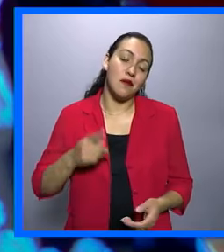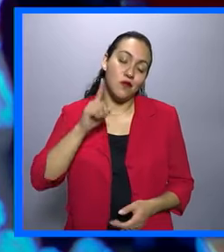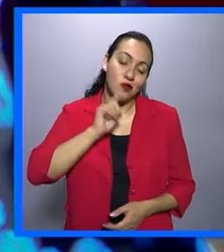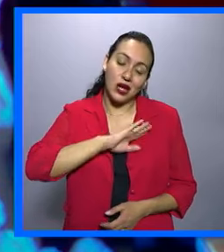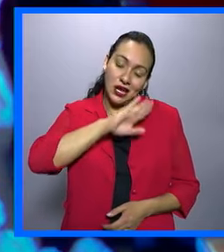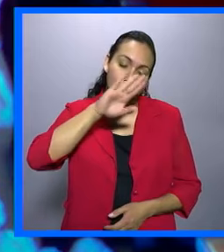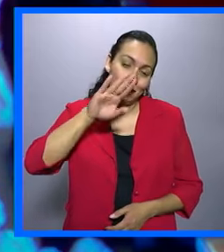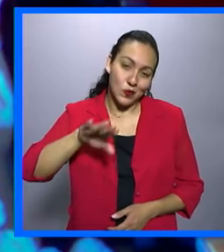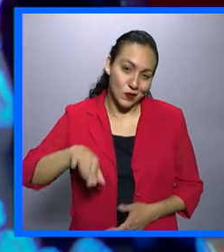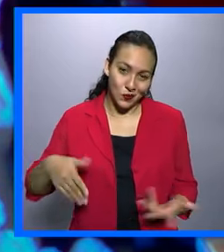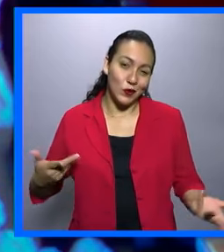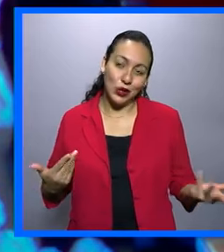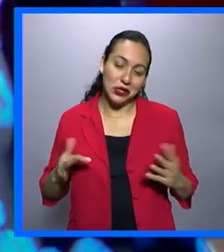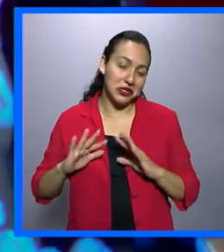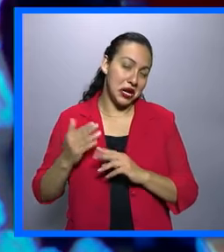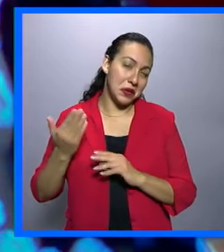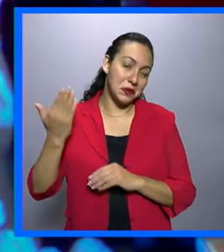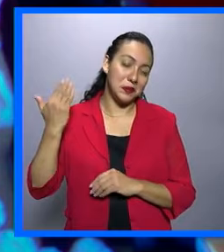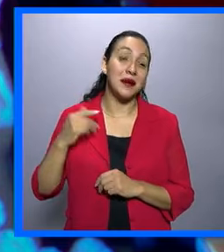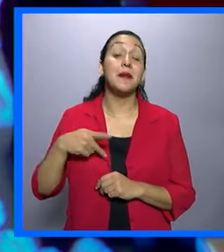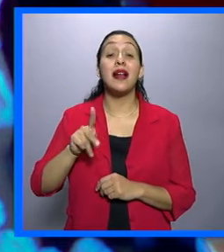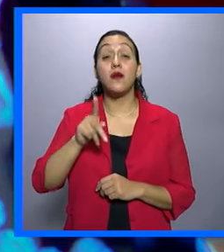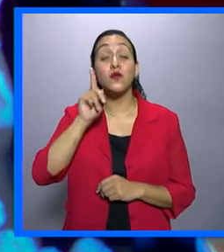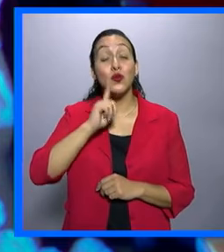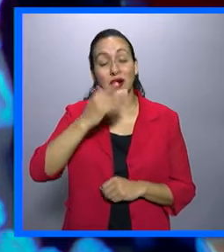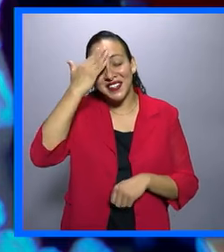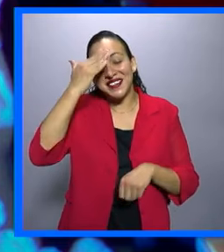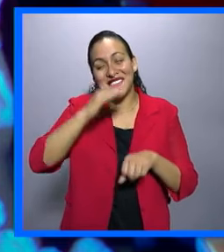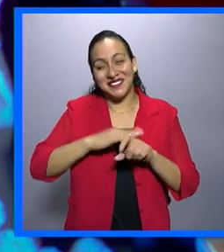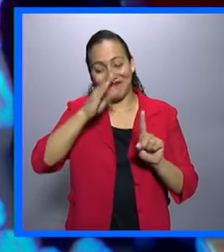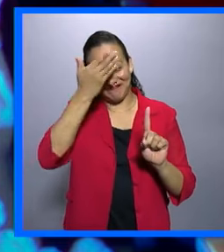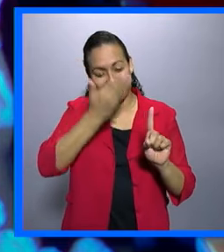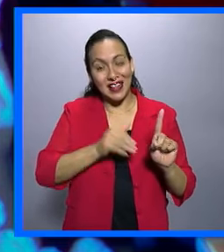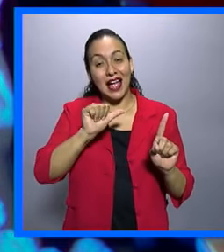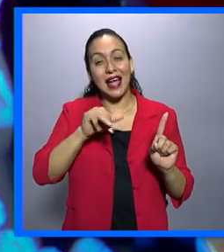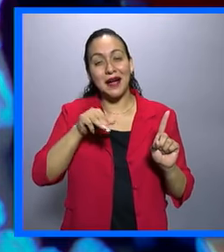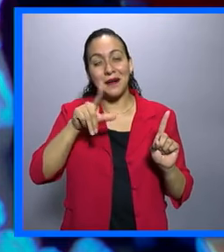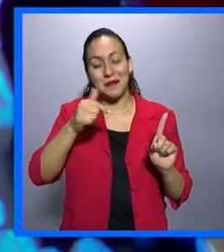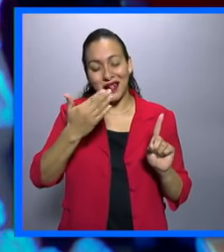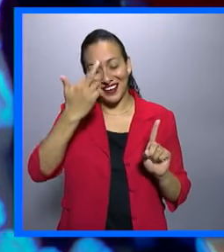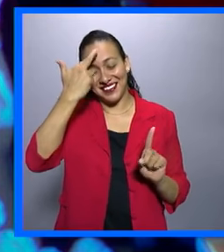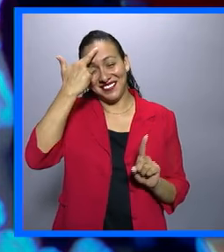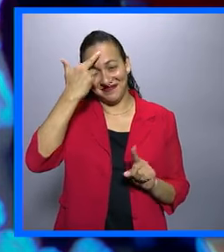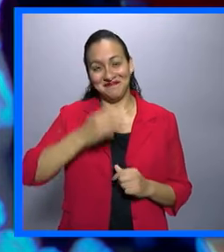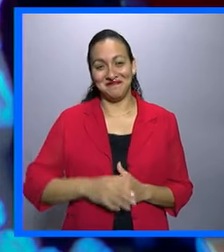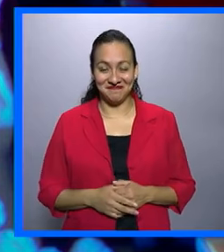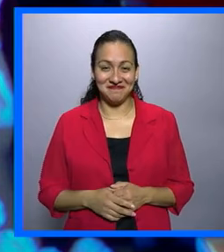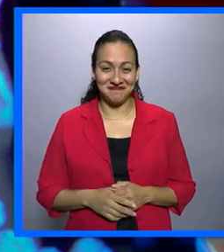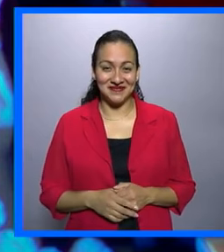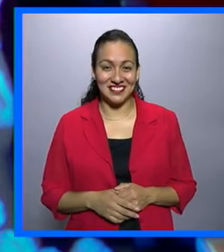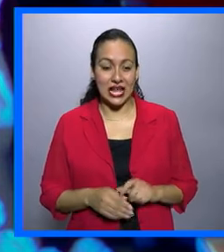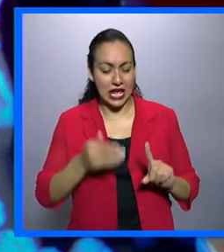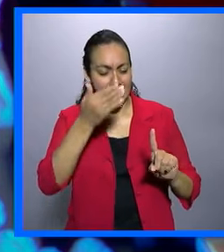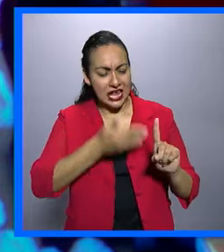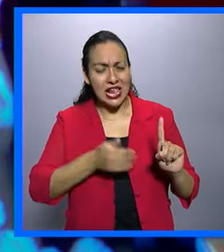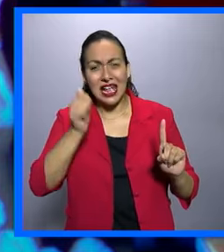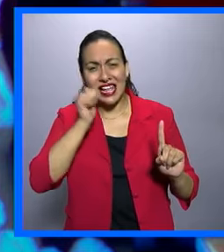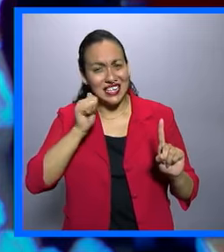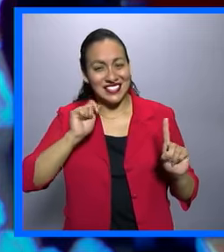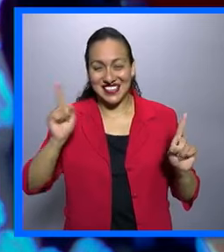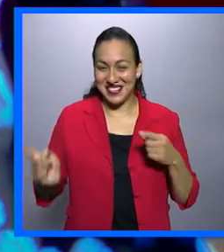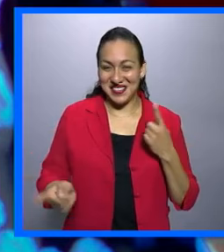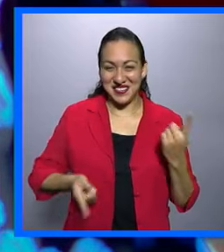a otro plano de la existencia, Amalia Hernández nos deja un legado imbatible, al haber elevado la